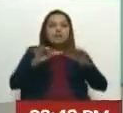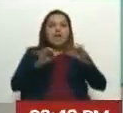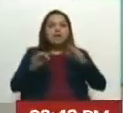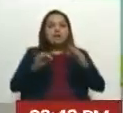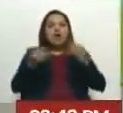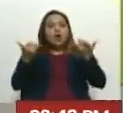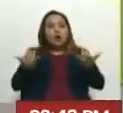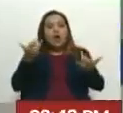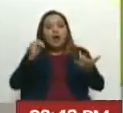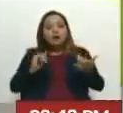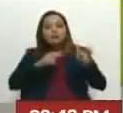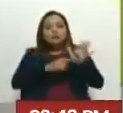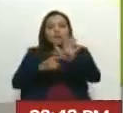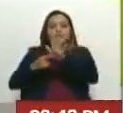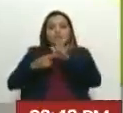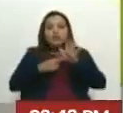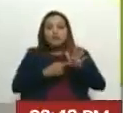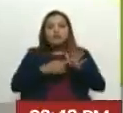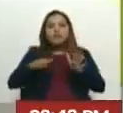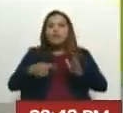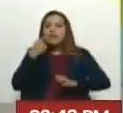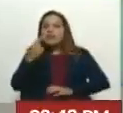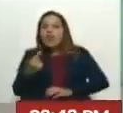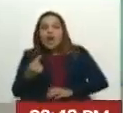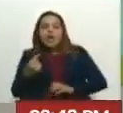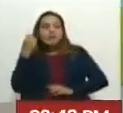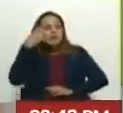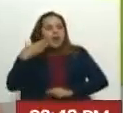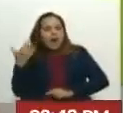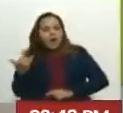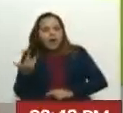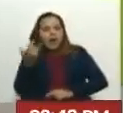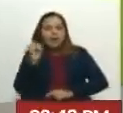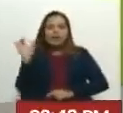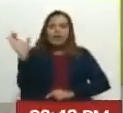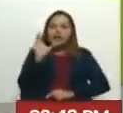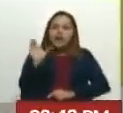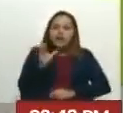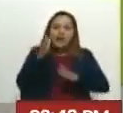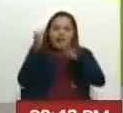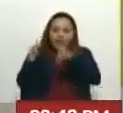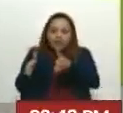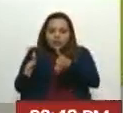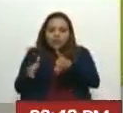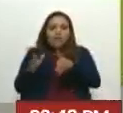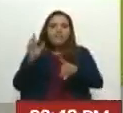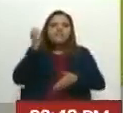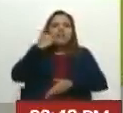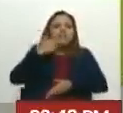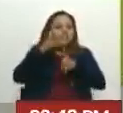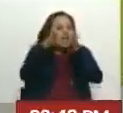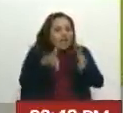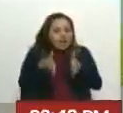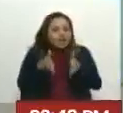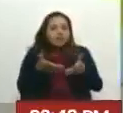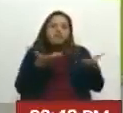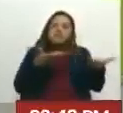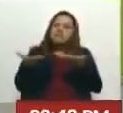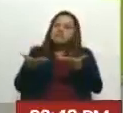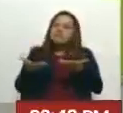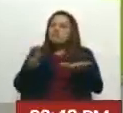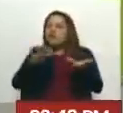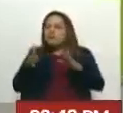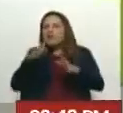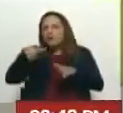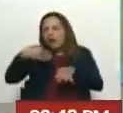ustedes tienen mapeados en este momento que puedan decir, bueno, mira, Clara, por ahora tenemos mapeados, los de Caracas van a ser tales, los de Valencia van a ser tales, o sea, más o menos allí que nos